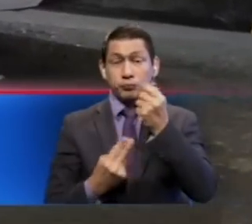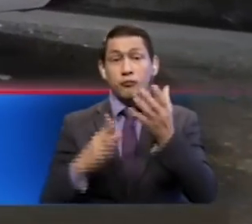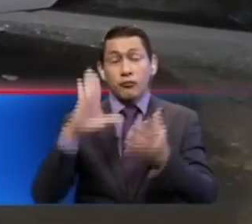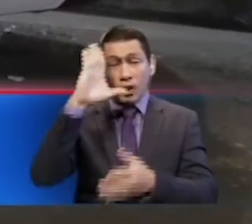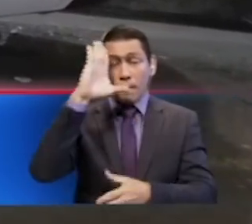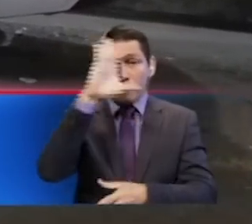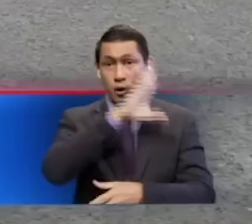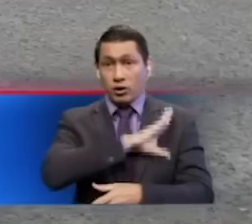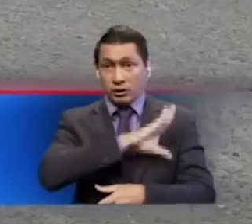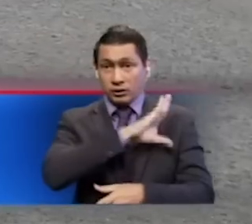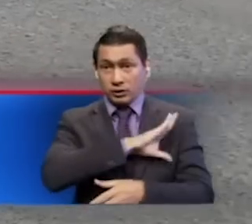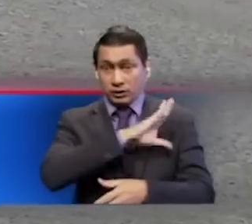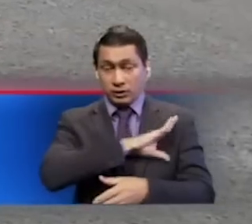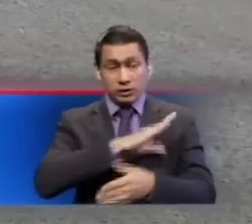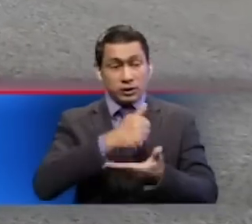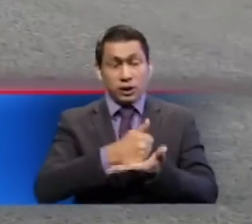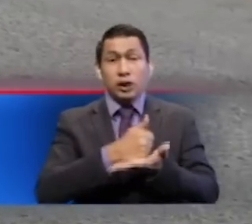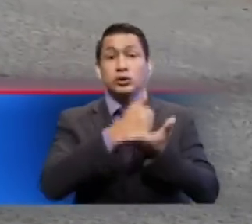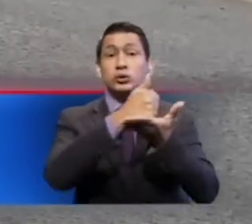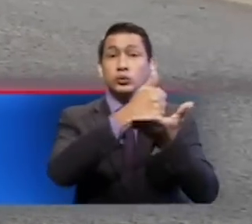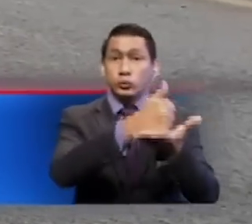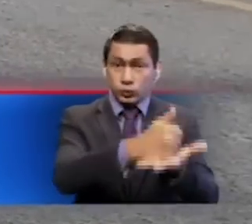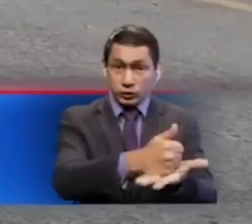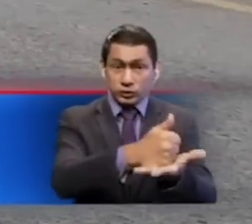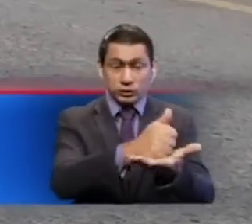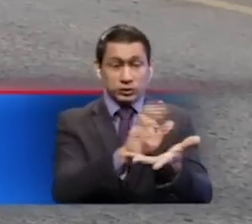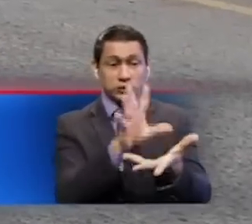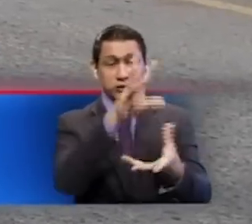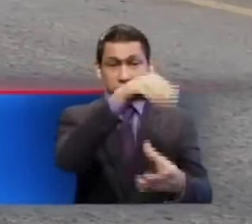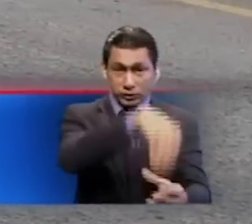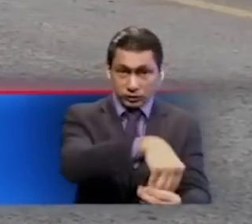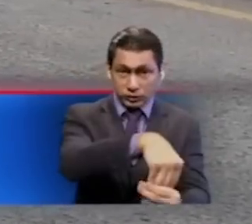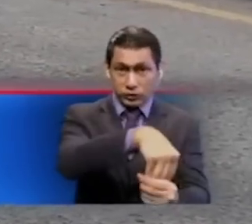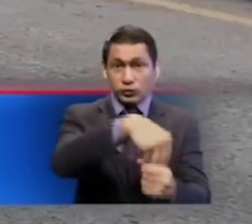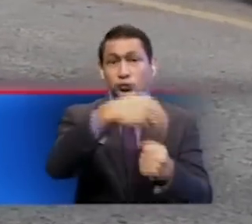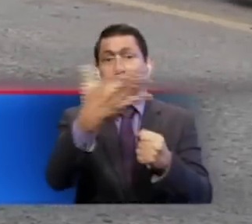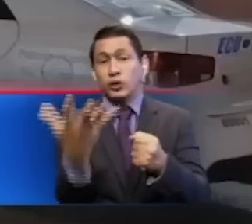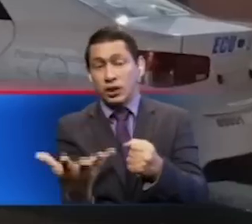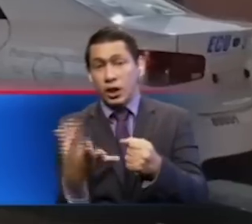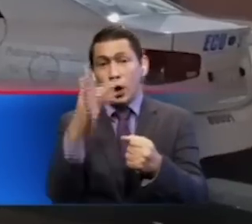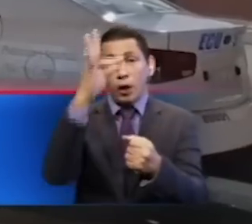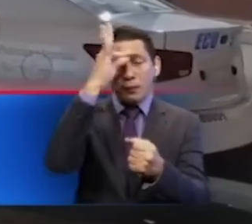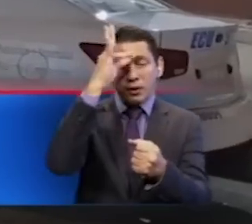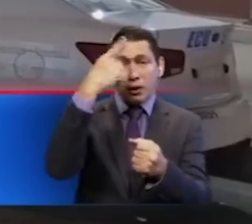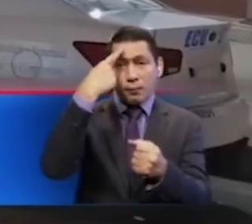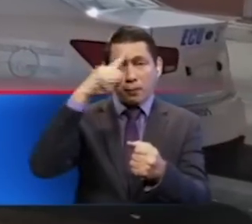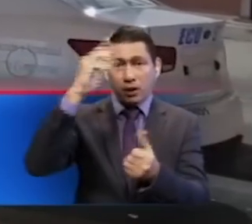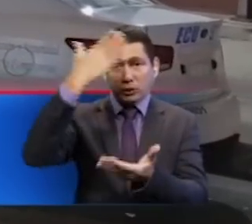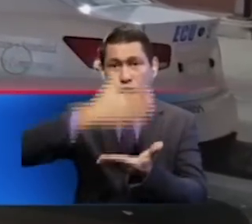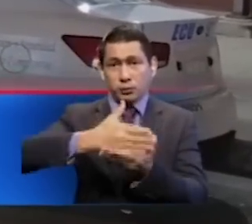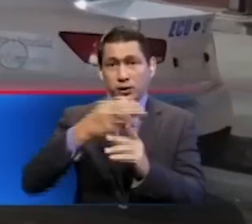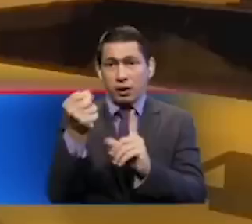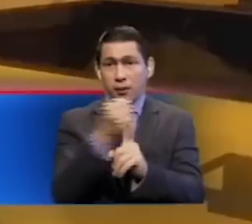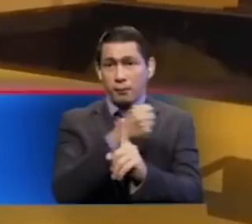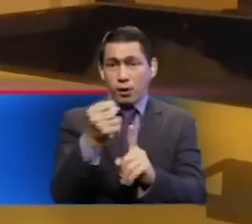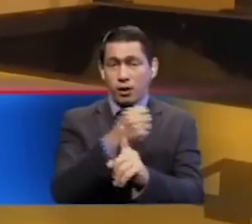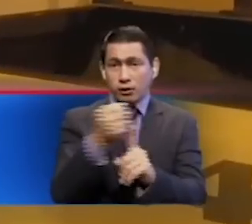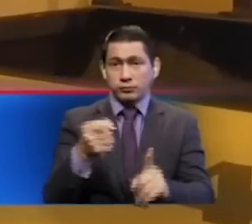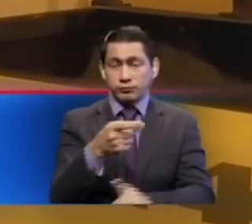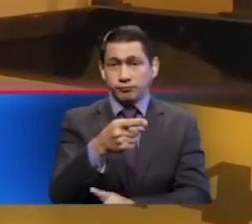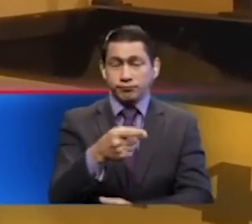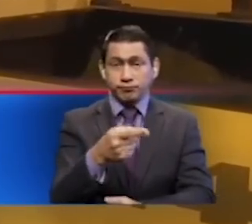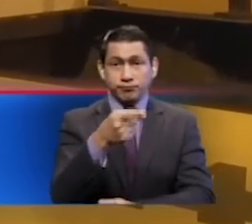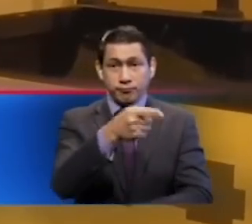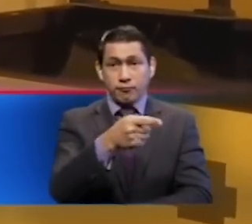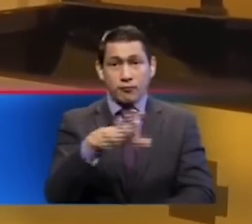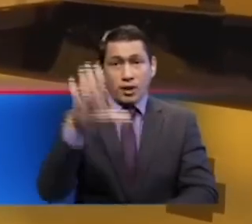Código Plata, que contempla la vigilancia dentro y fuera del hospital para evitar nuevos enfrentamientos. Los